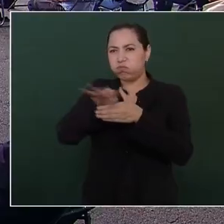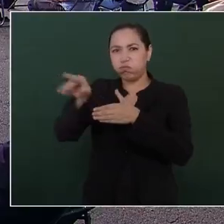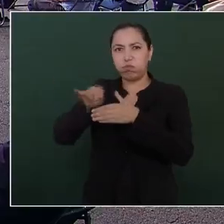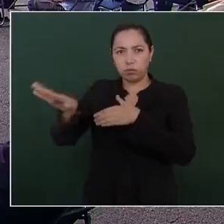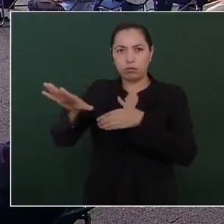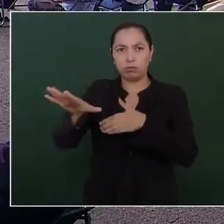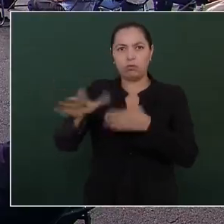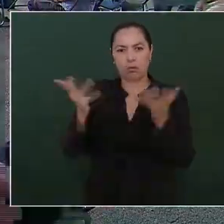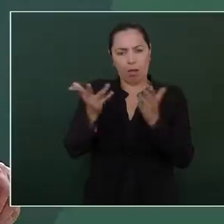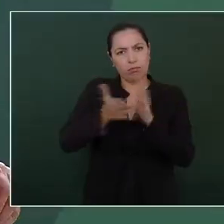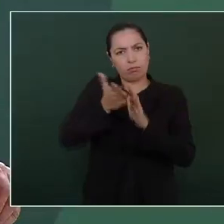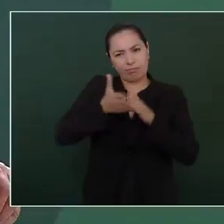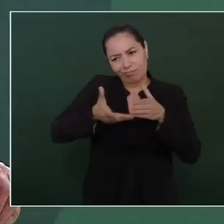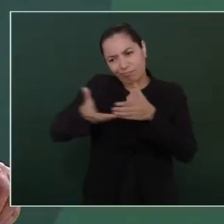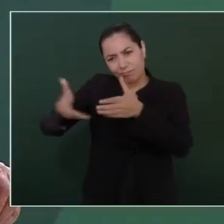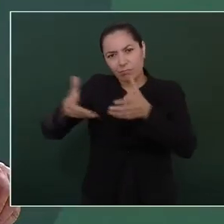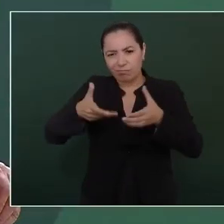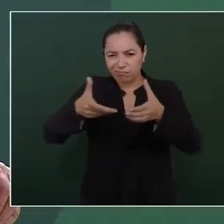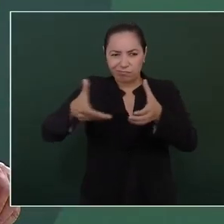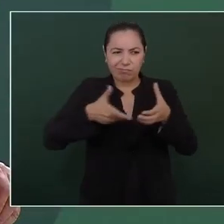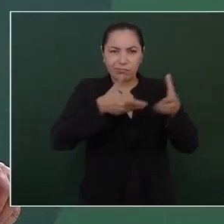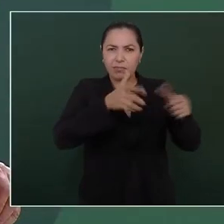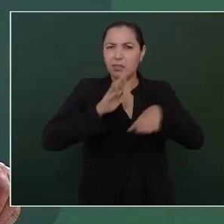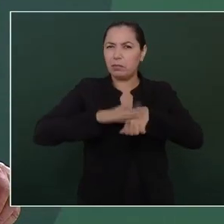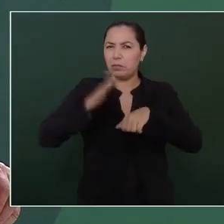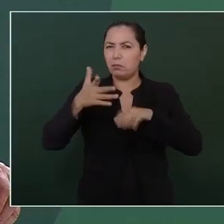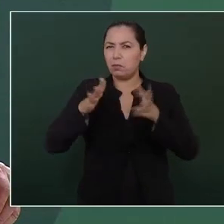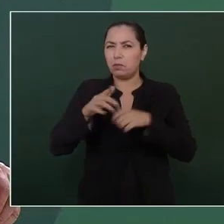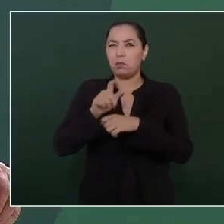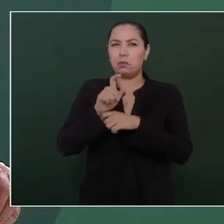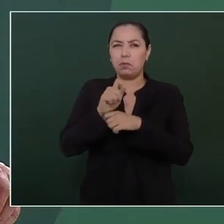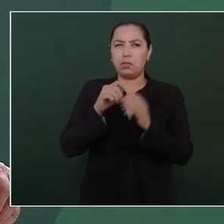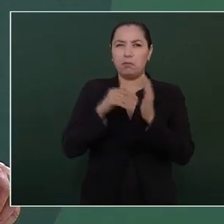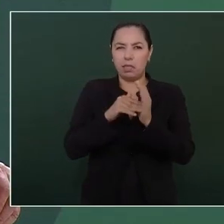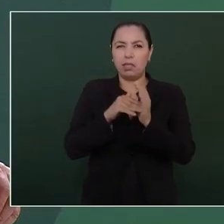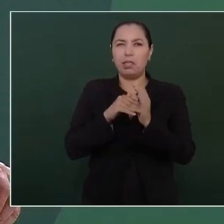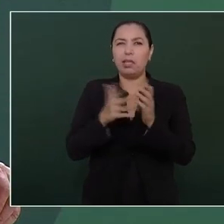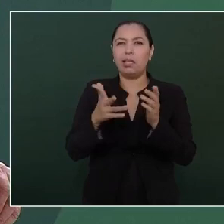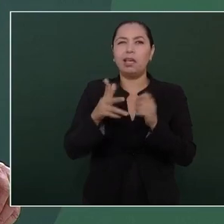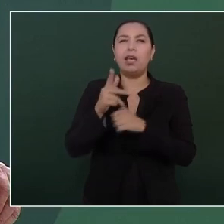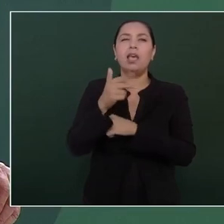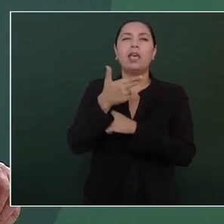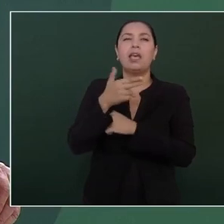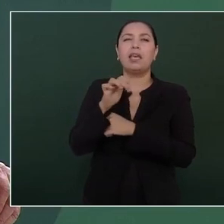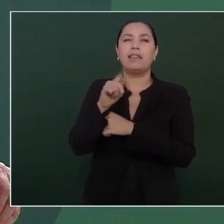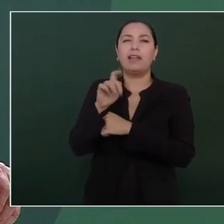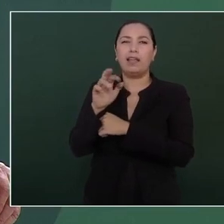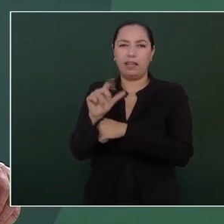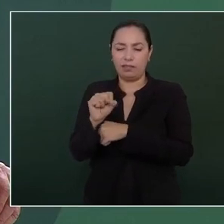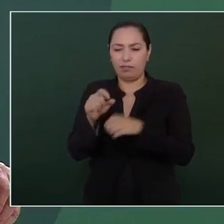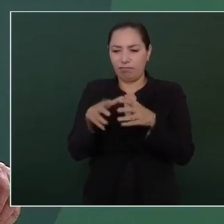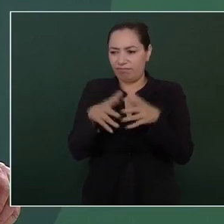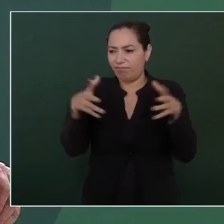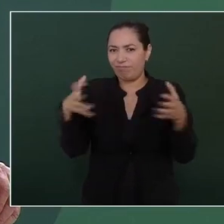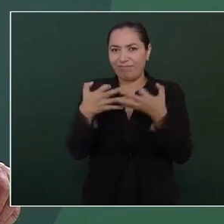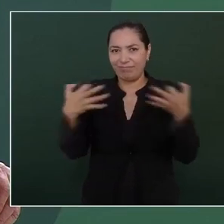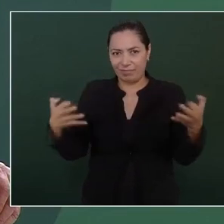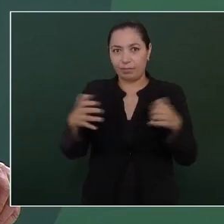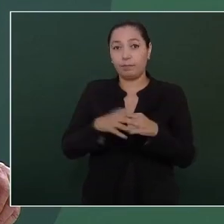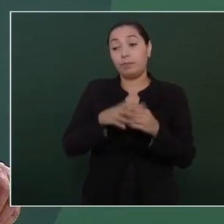riego, más de 20,000 hectáreas para riego. La presa